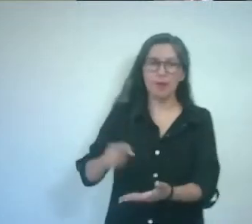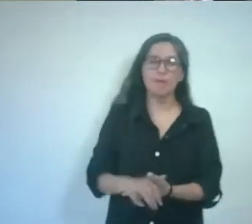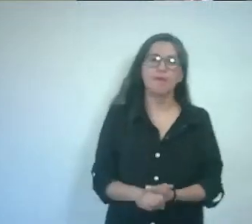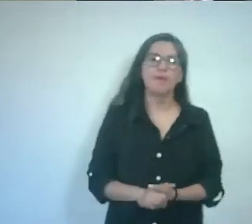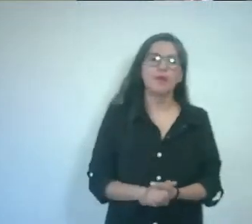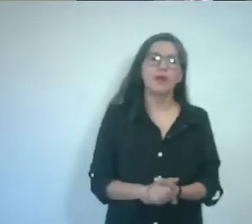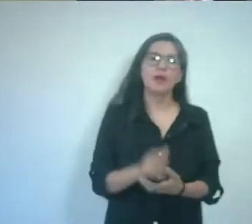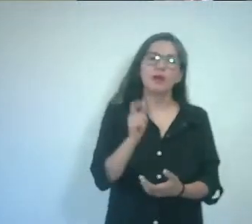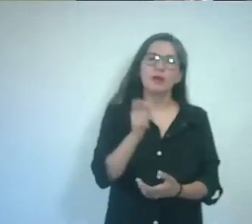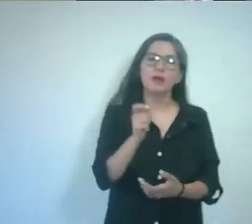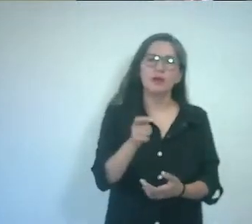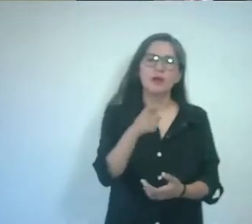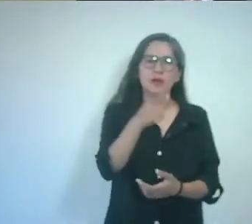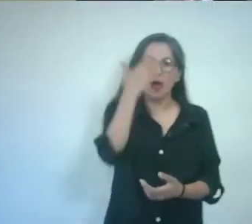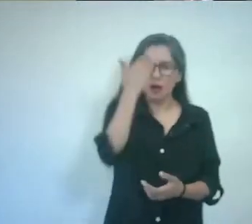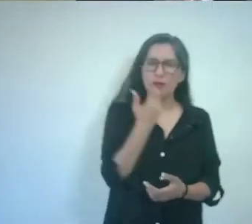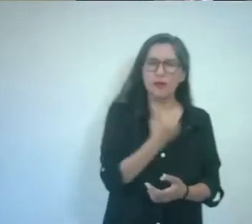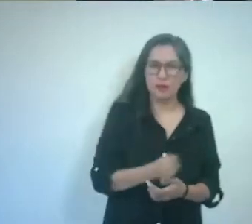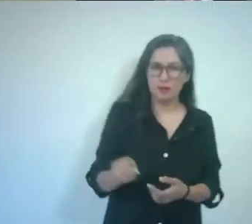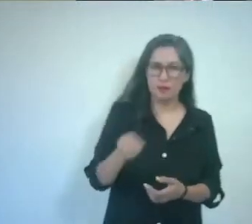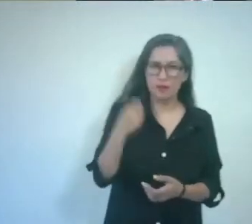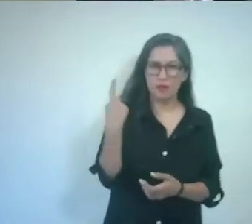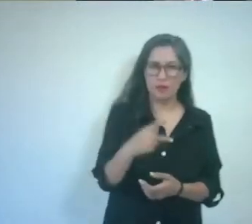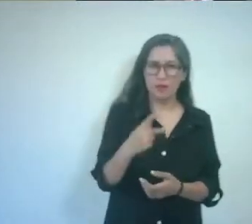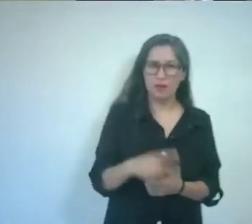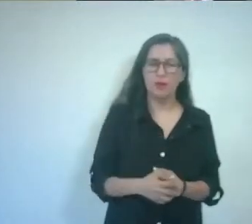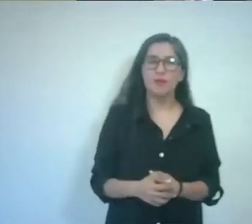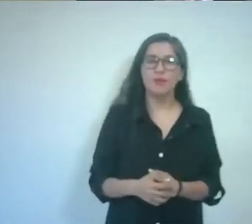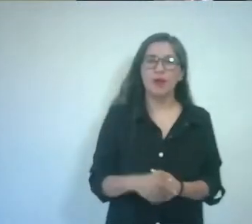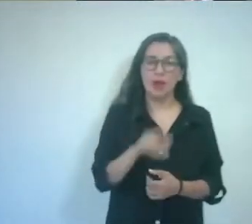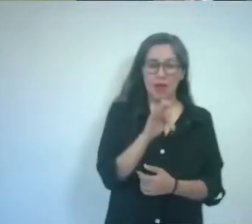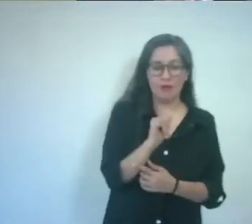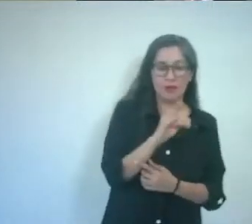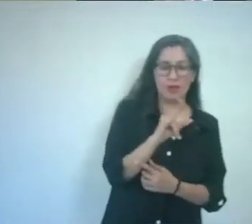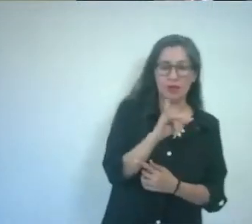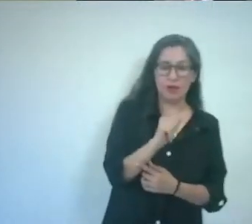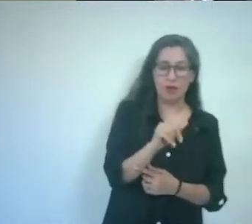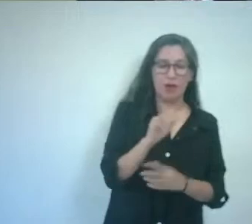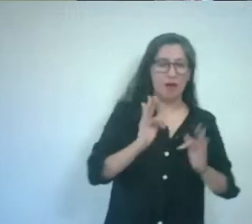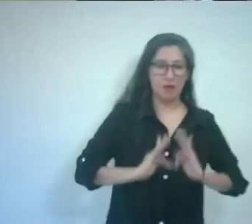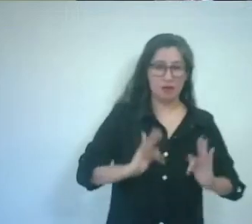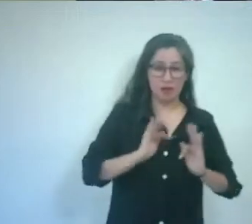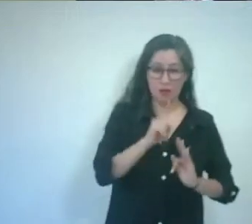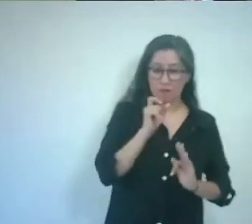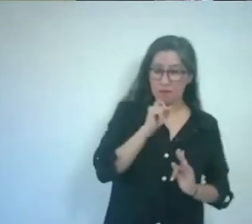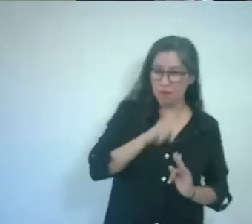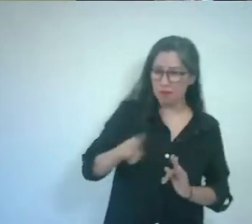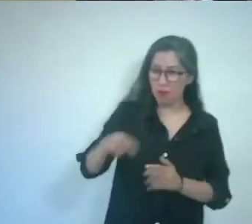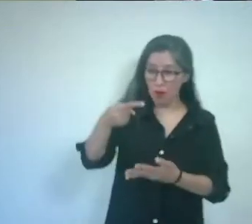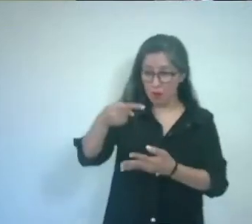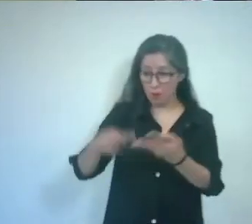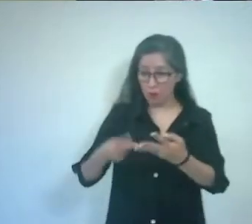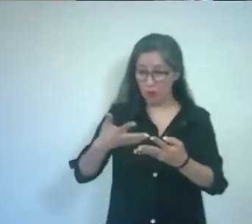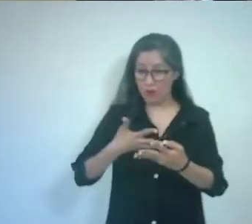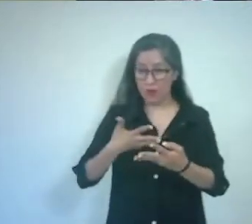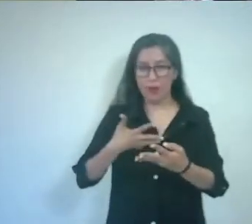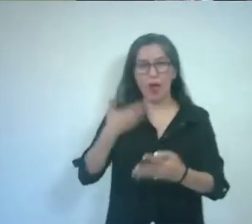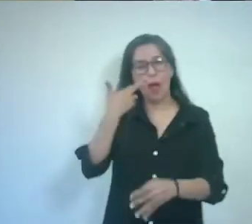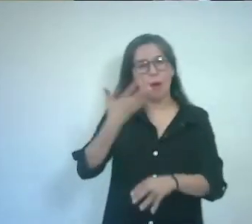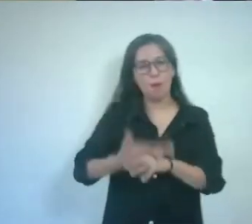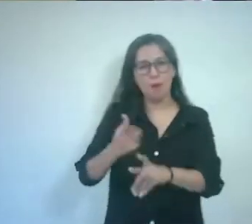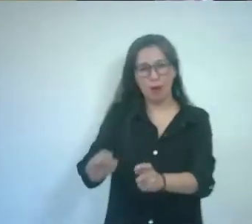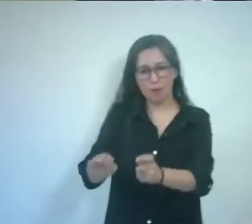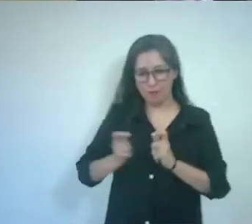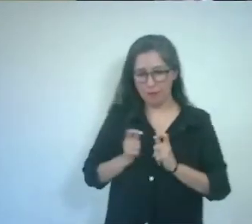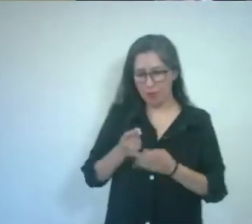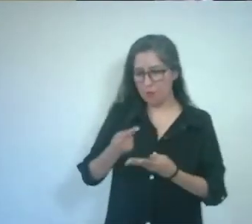en el ámbito de su competencia. Que la Fiscalía, con los elementos institucionales que tenga, se haga cargo y que